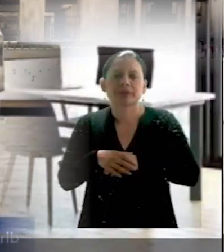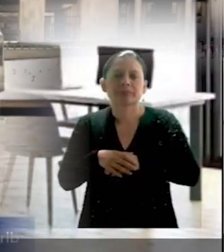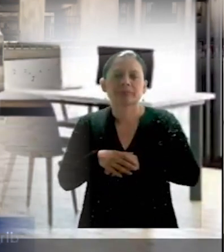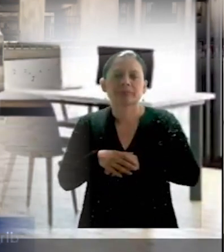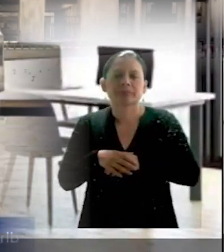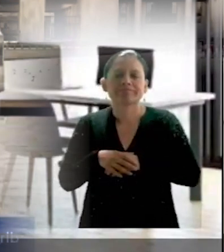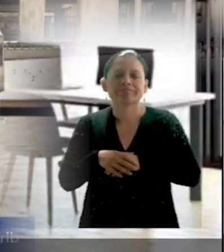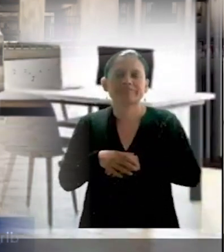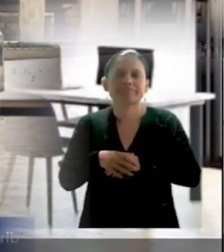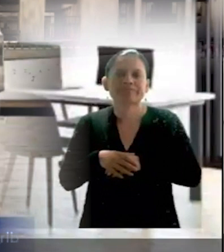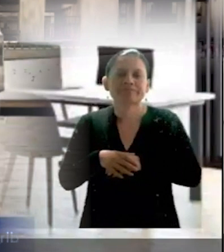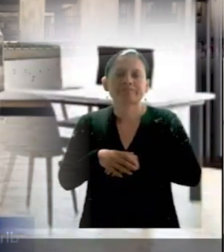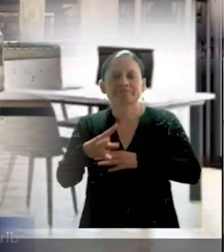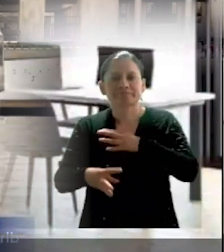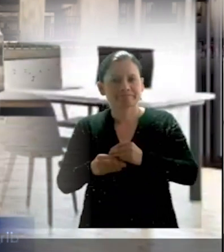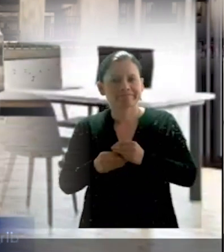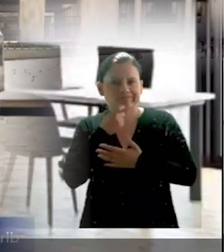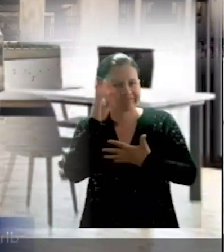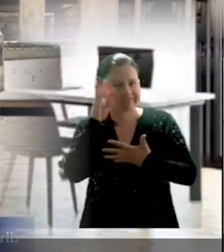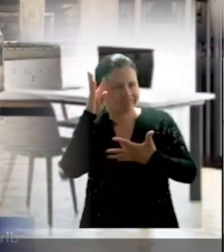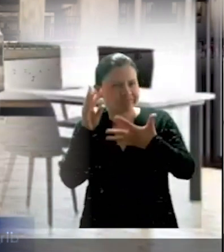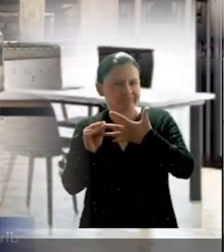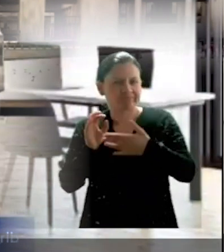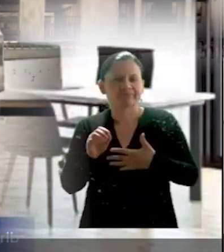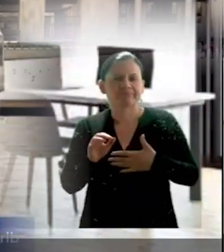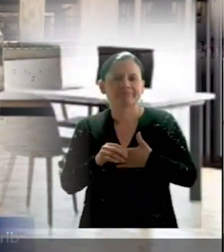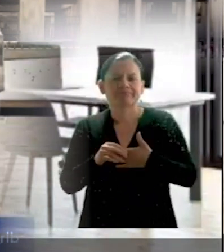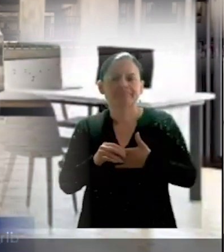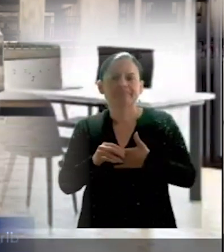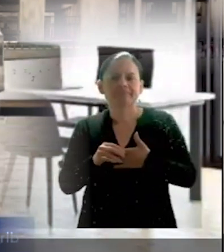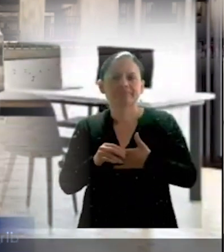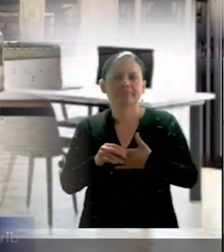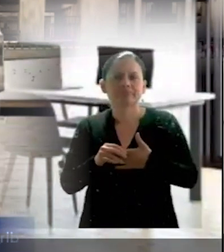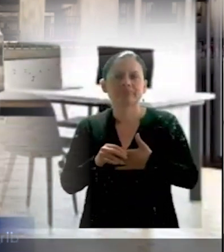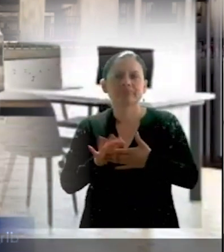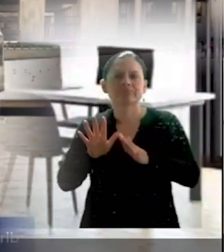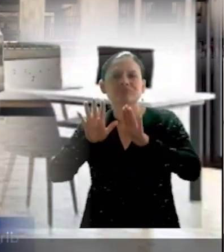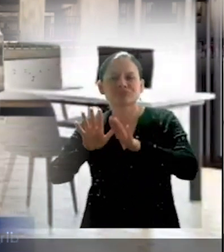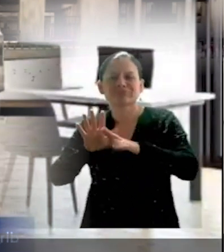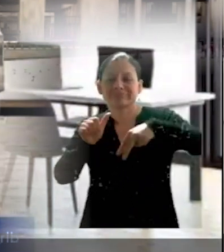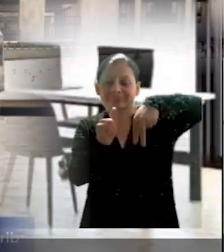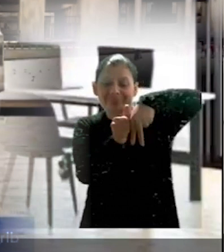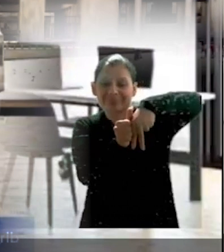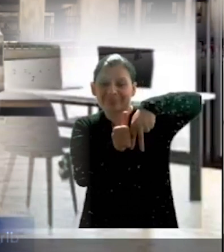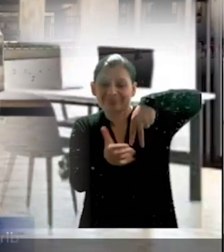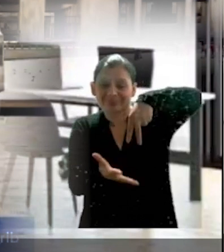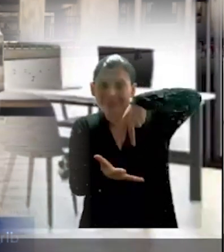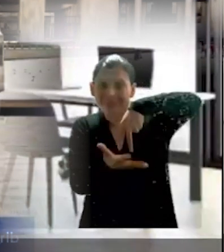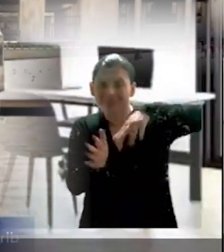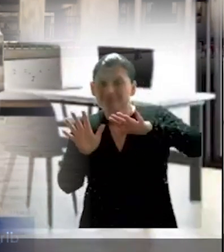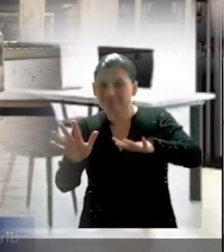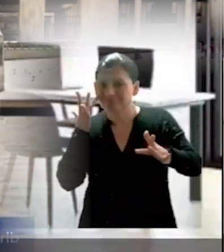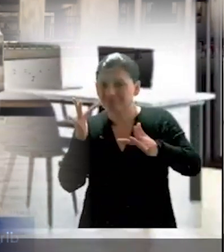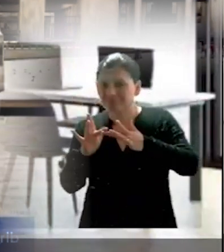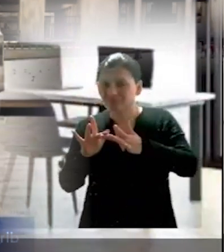Y también podemos tocar acá el tema en relación con la subsidiariedad de la acción de tutela. Y ese sí tiene que ver mucho más